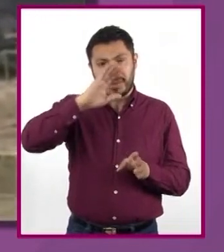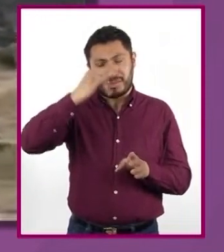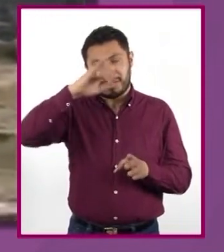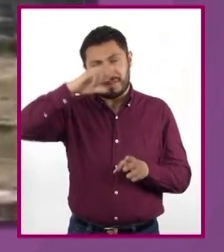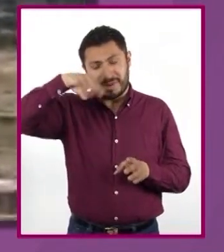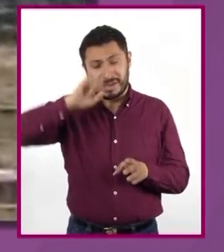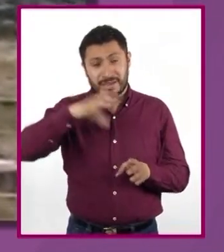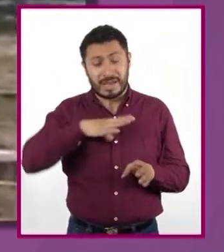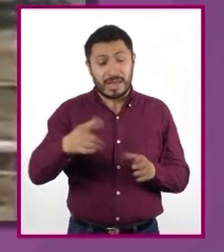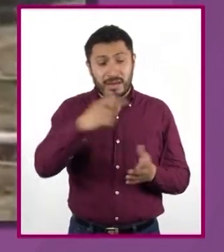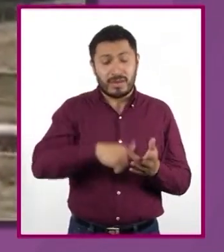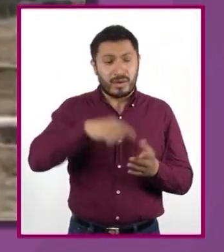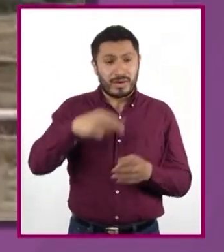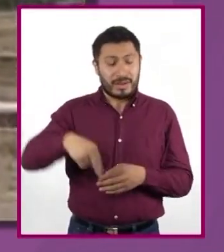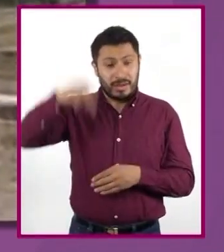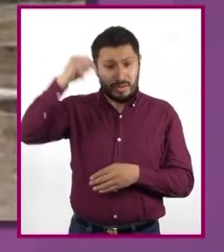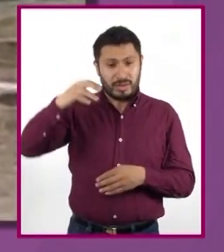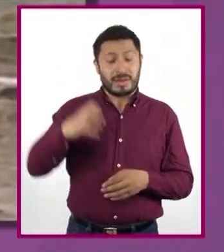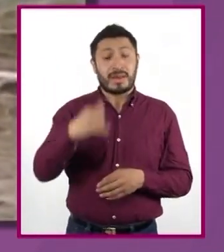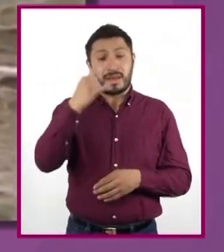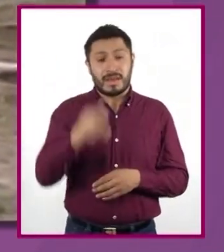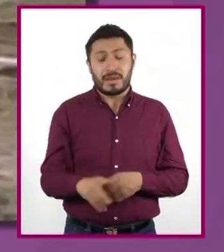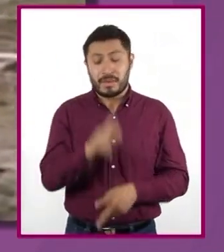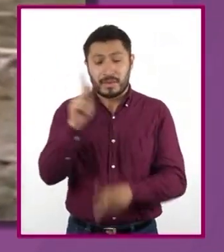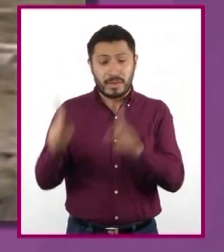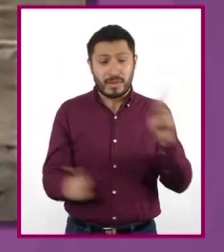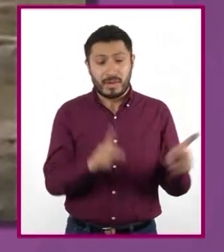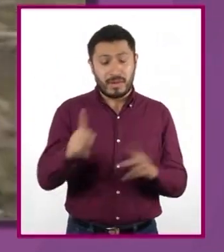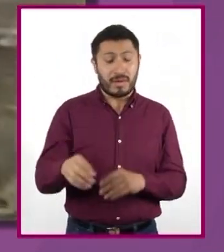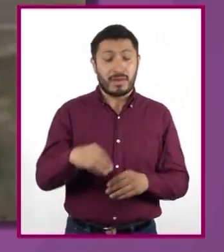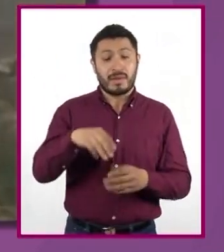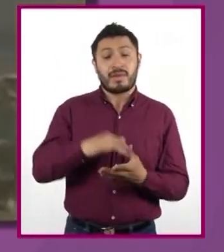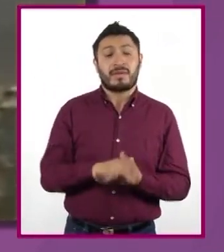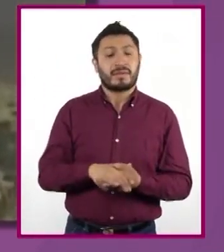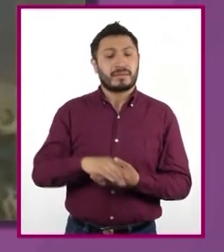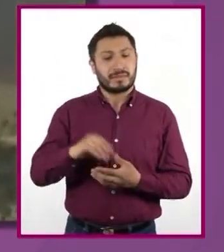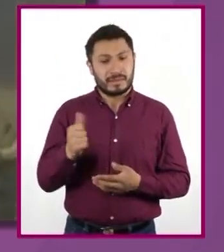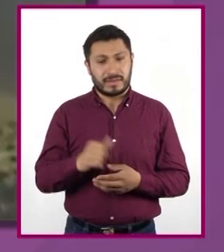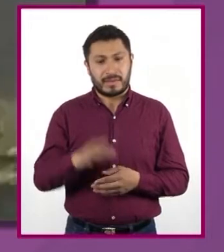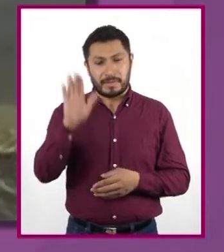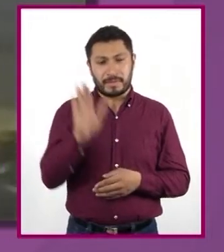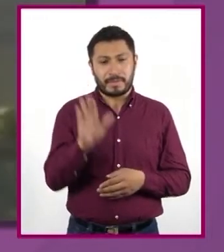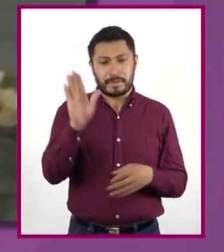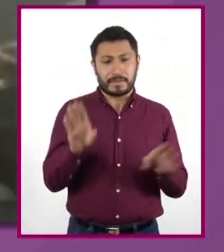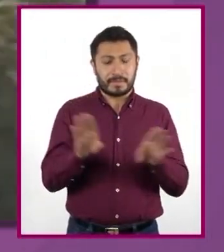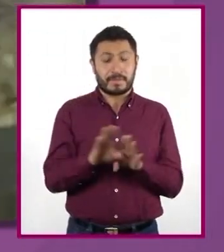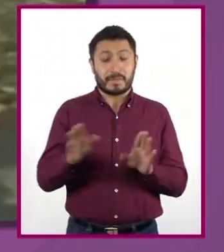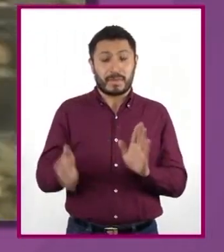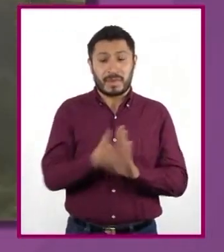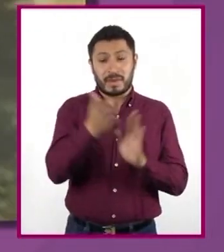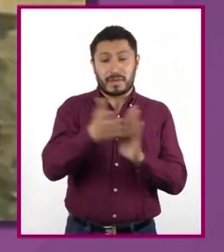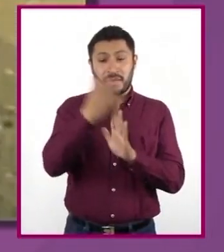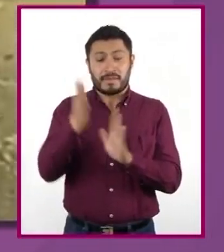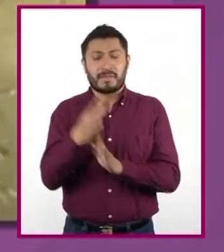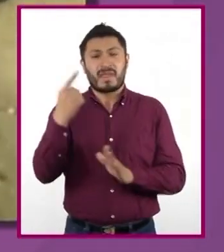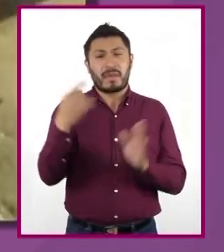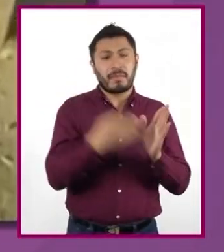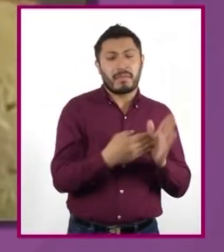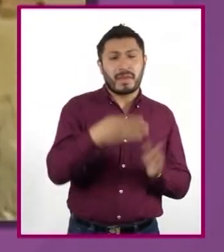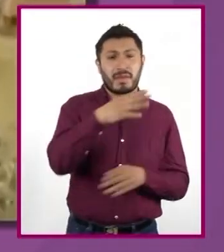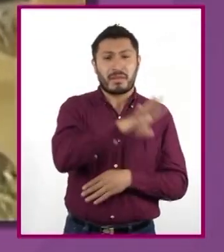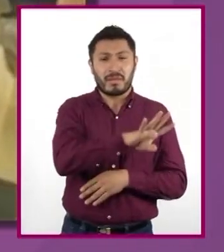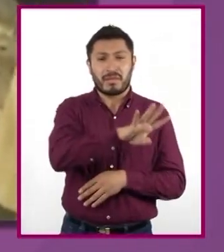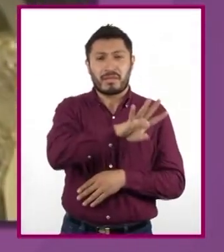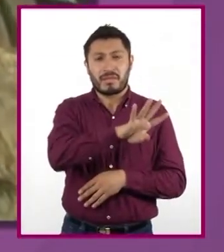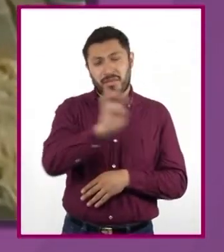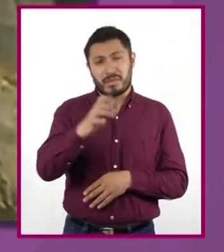habitaron la mesa árida del norte y las poblaciones sedentarias mesoamericanas. Al parecer, las construcciones datan del año